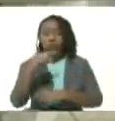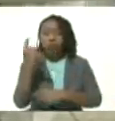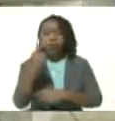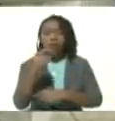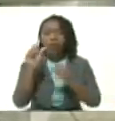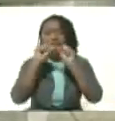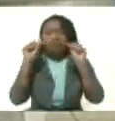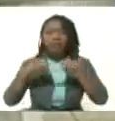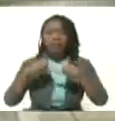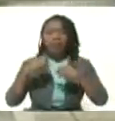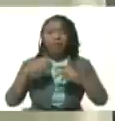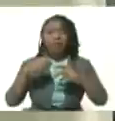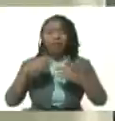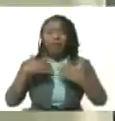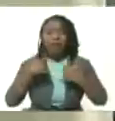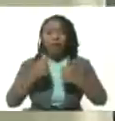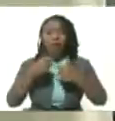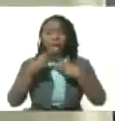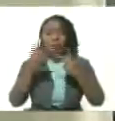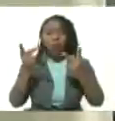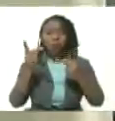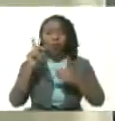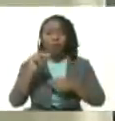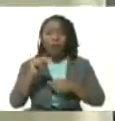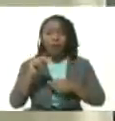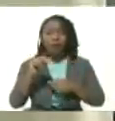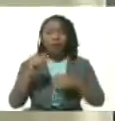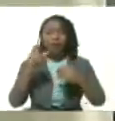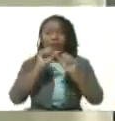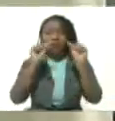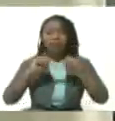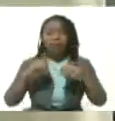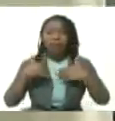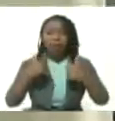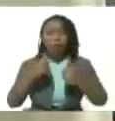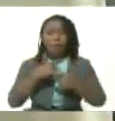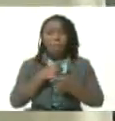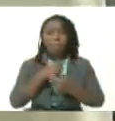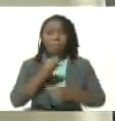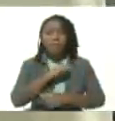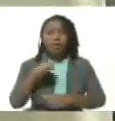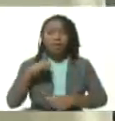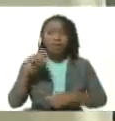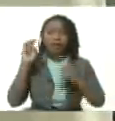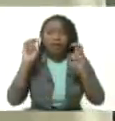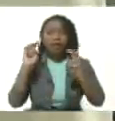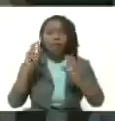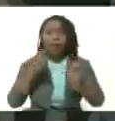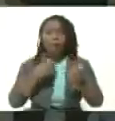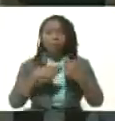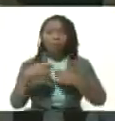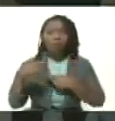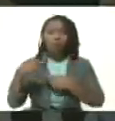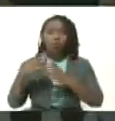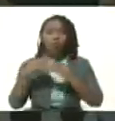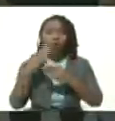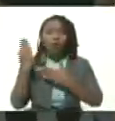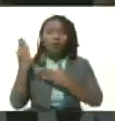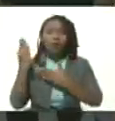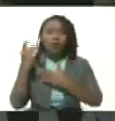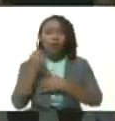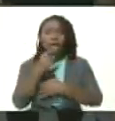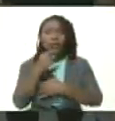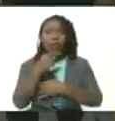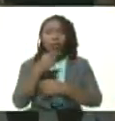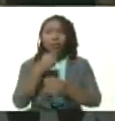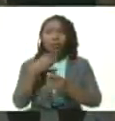salud público, sino que también van al sistema de la salud privada. Aquí tenemos en el área del despacho, hermano presidente, todos estos medicamentos que se van